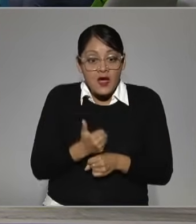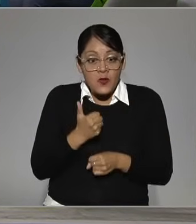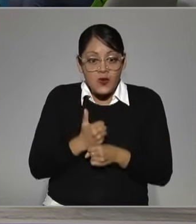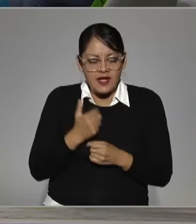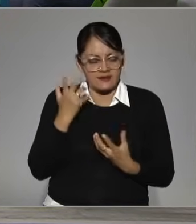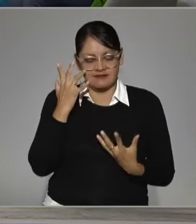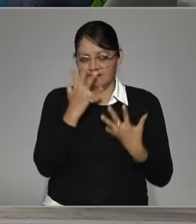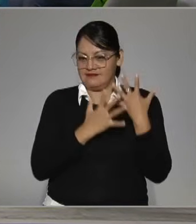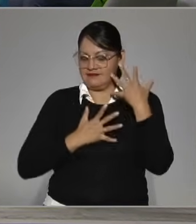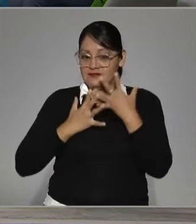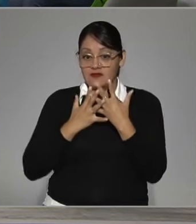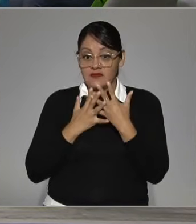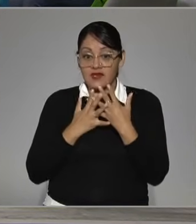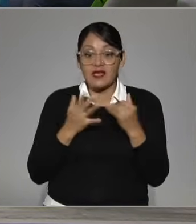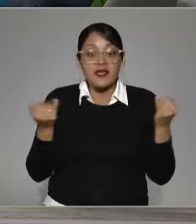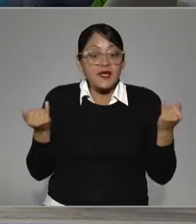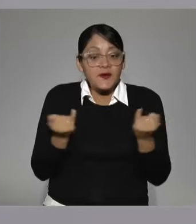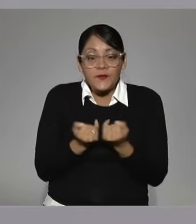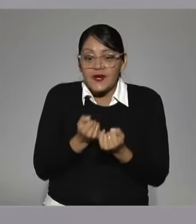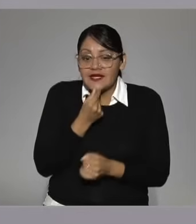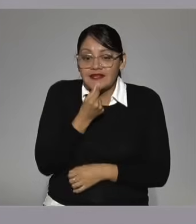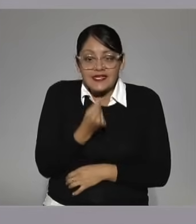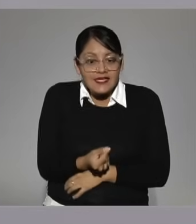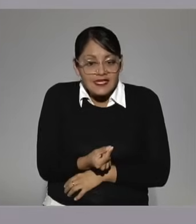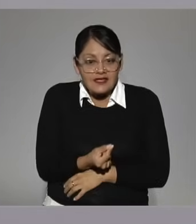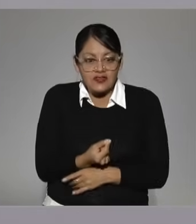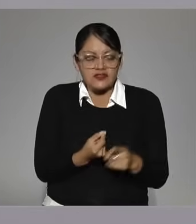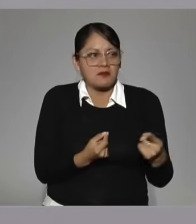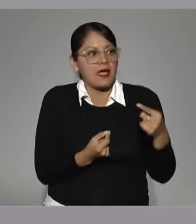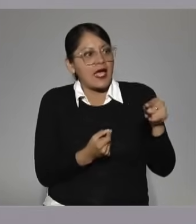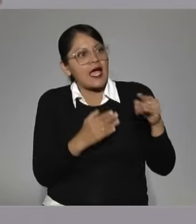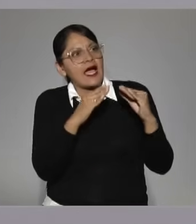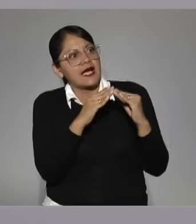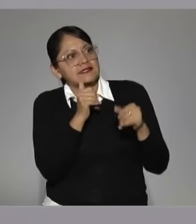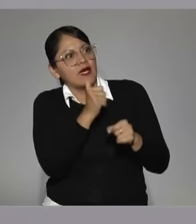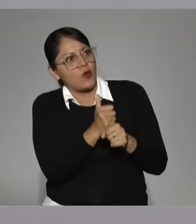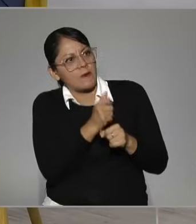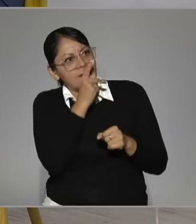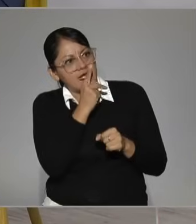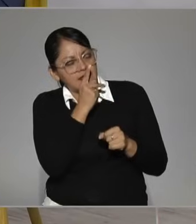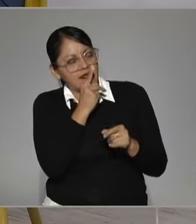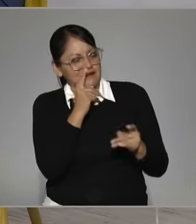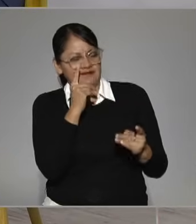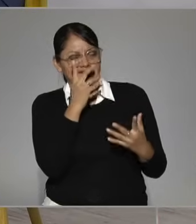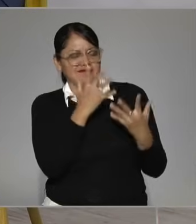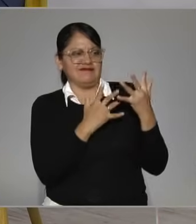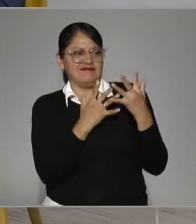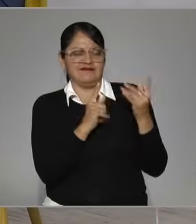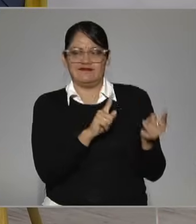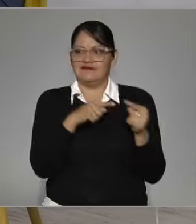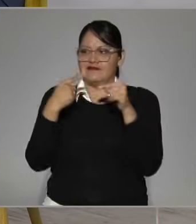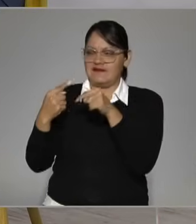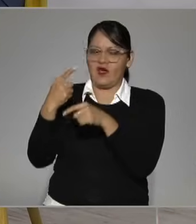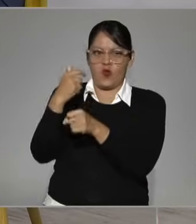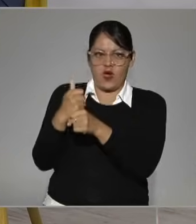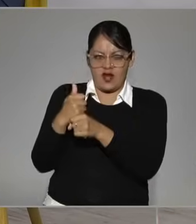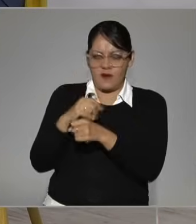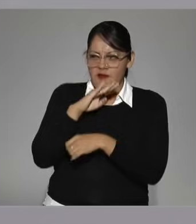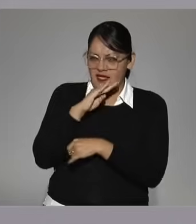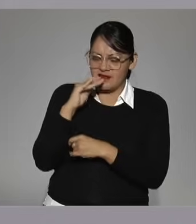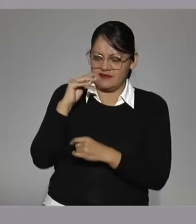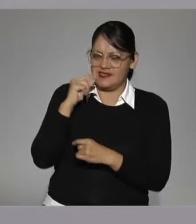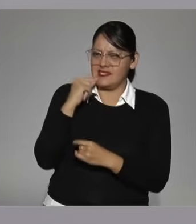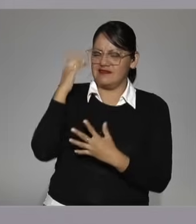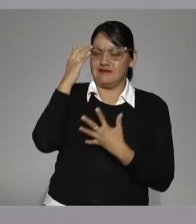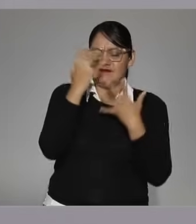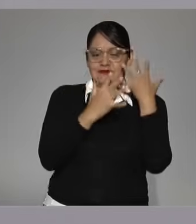niños, de repente estar en una casa, en otra, y luego llegar a tu casa y que es otra cosa también diferente. Esta respuesta